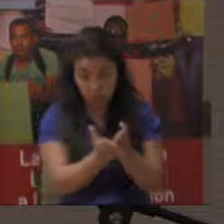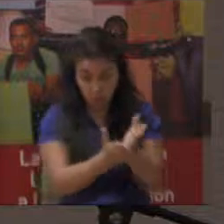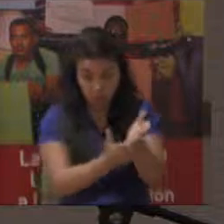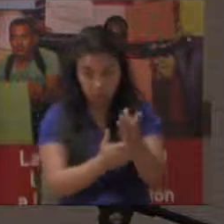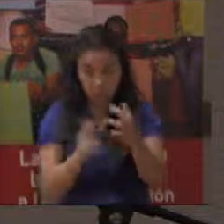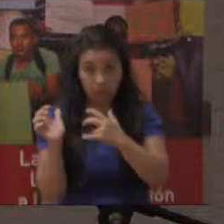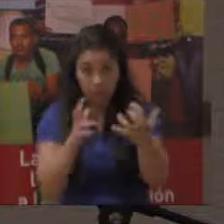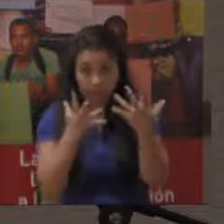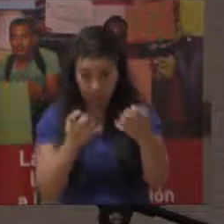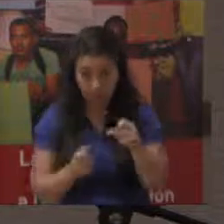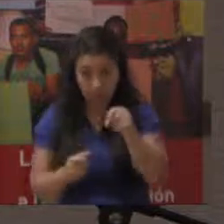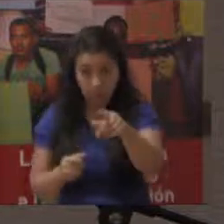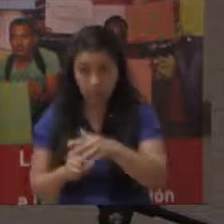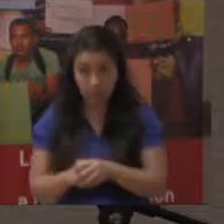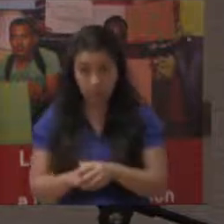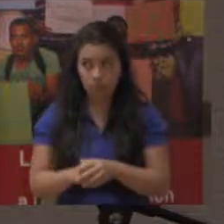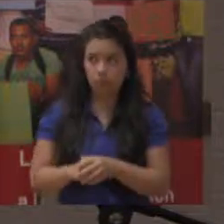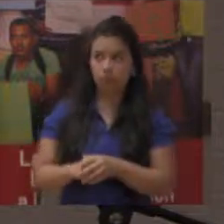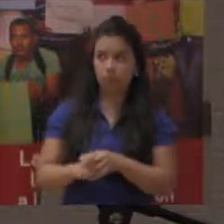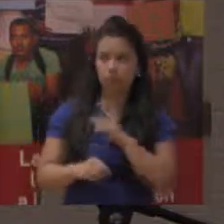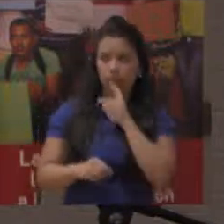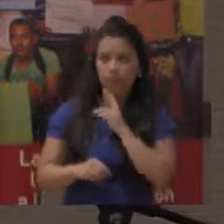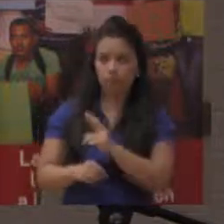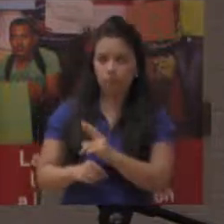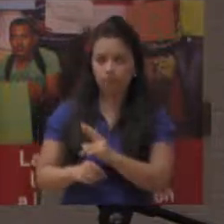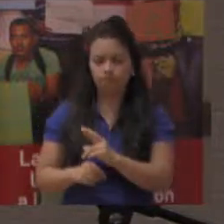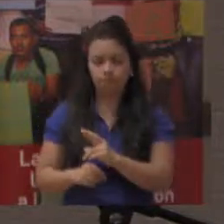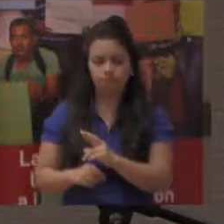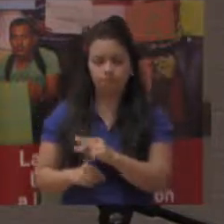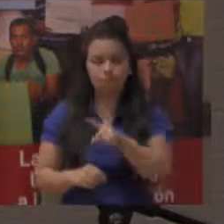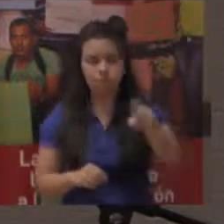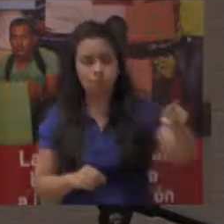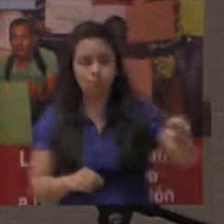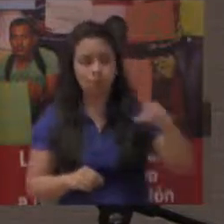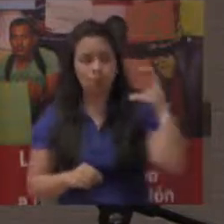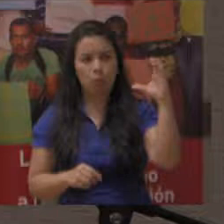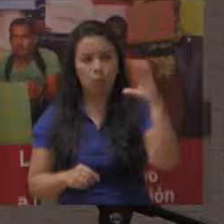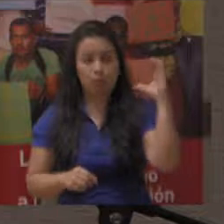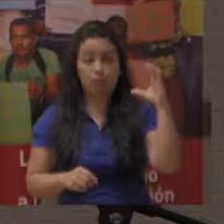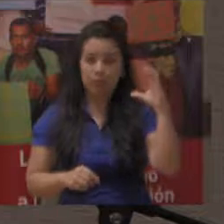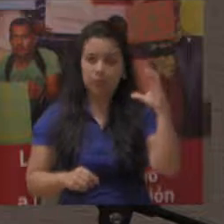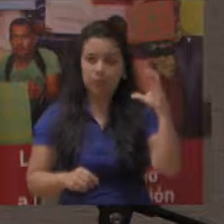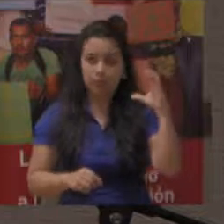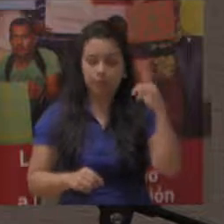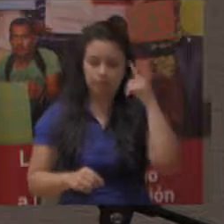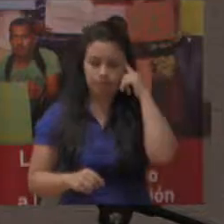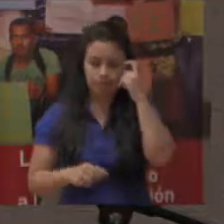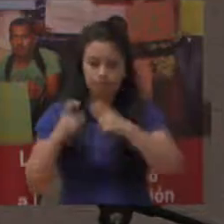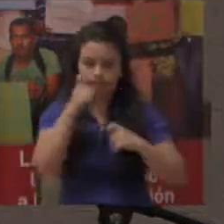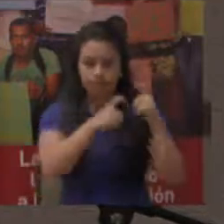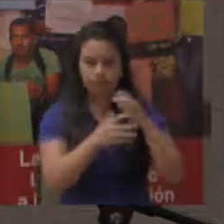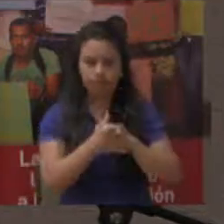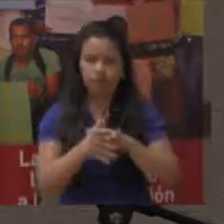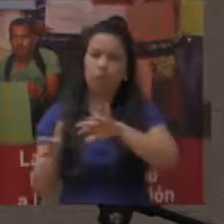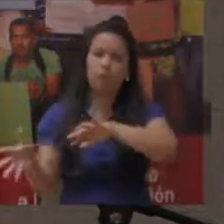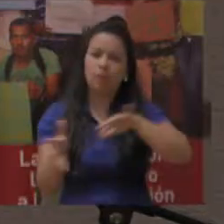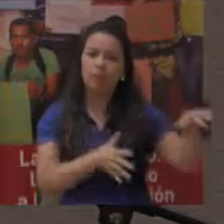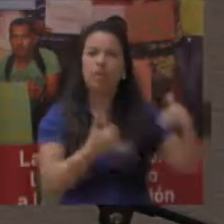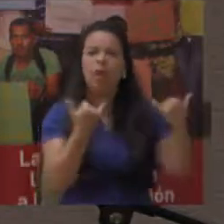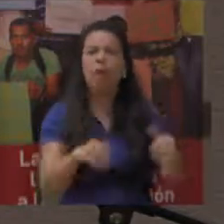respuesta nos puede llevar también a las apuestas por lo que está pasando en el país. Bueno, y hablamos ahora del limbo